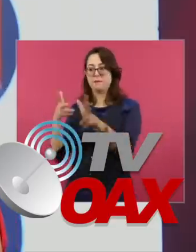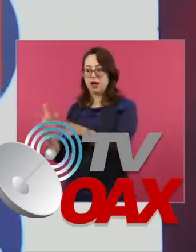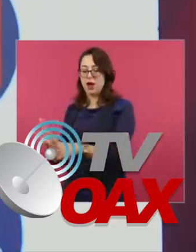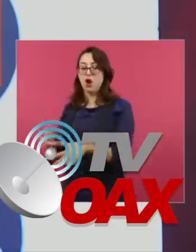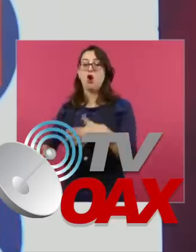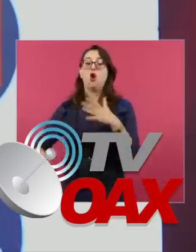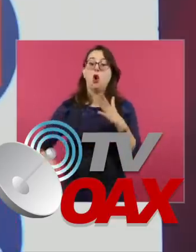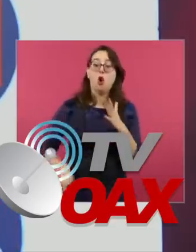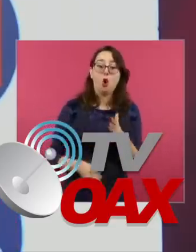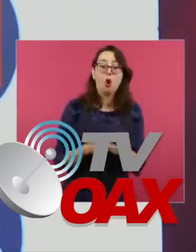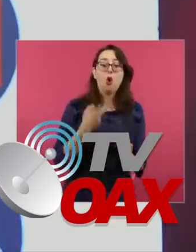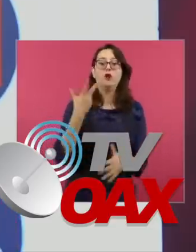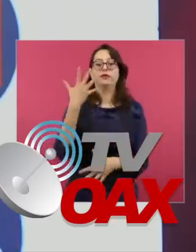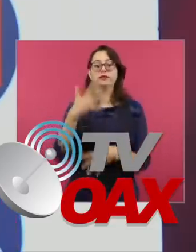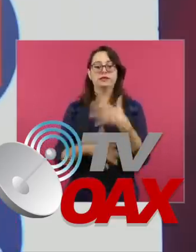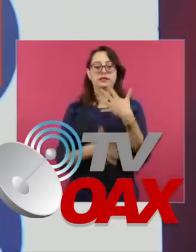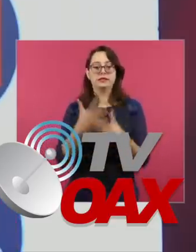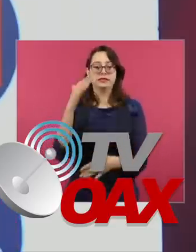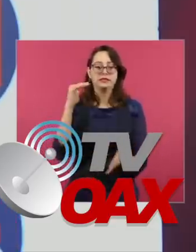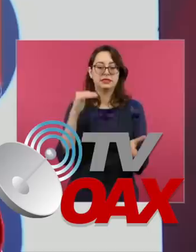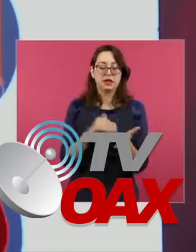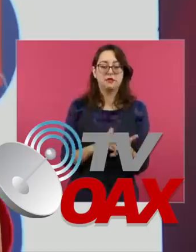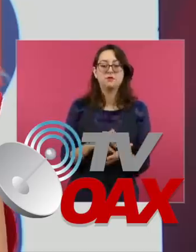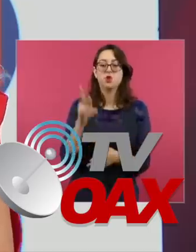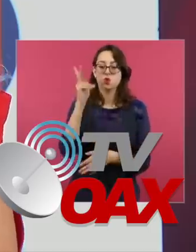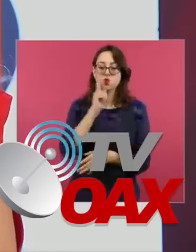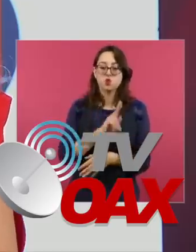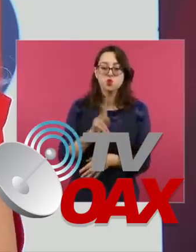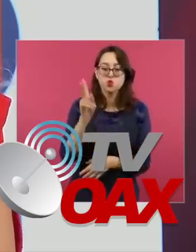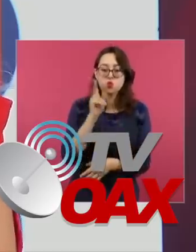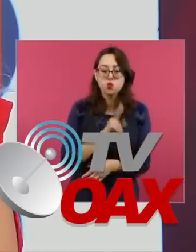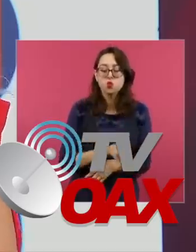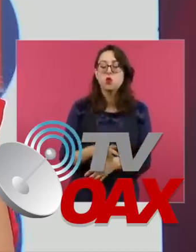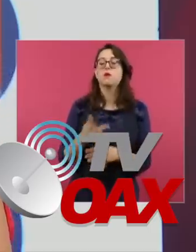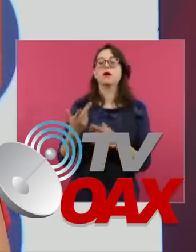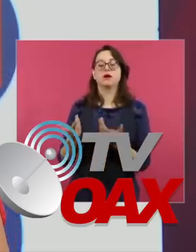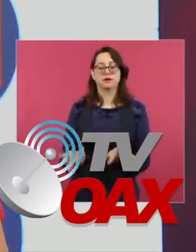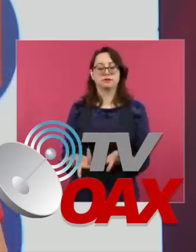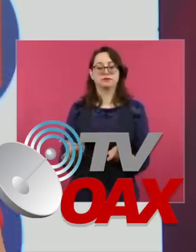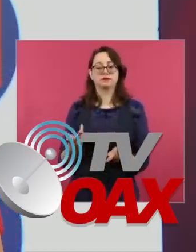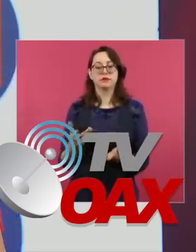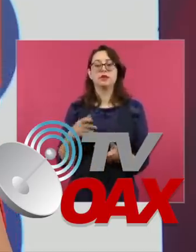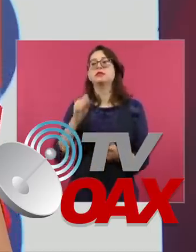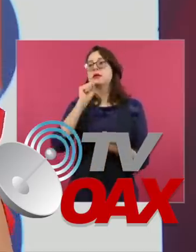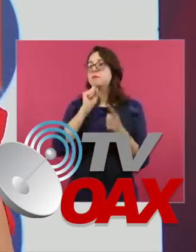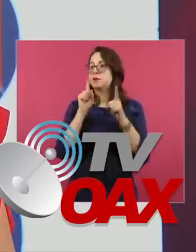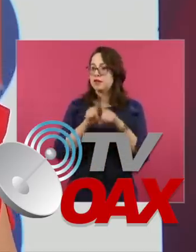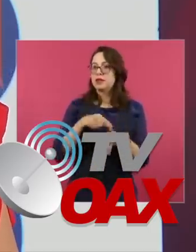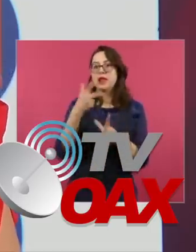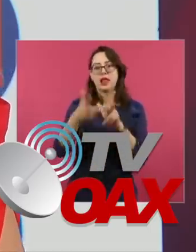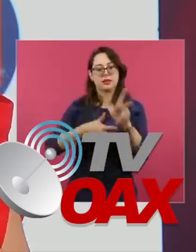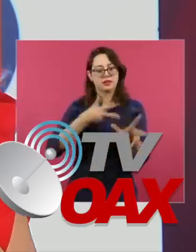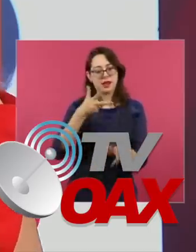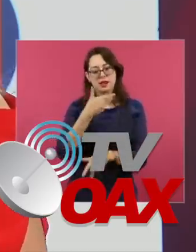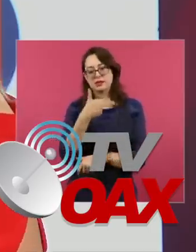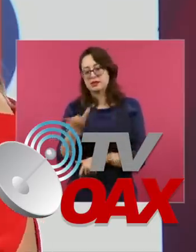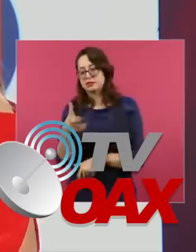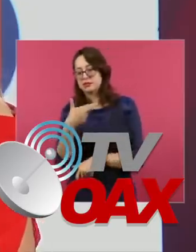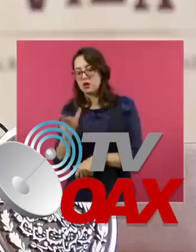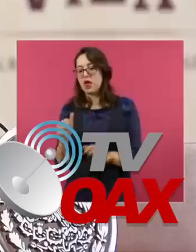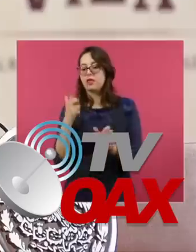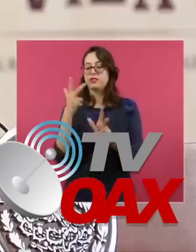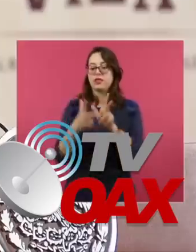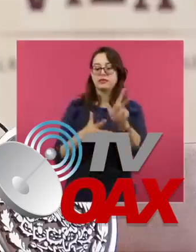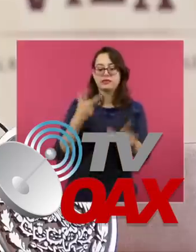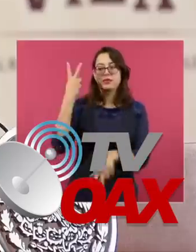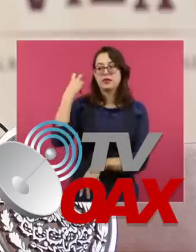de prueba para volver a garantizar todas estas condiciones. Igual cuando tengamos el tren restaurante, cuando tengamos el tren de larga distancia